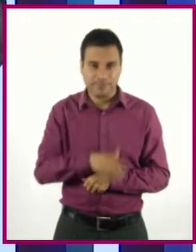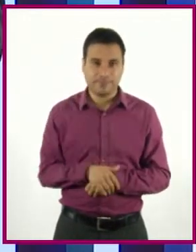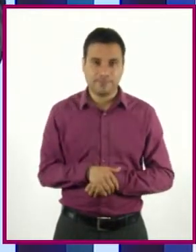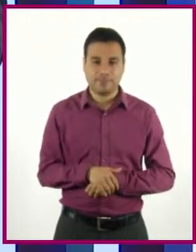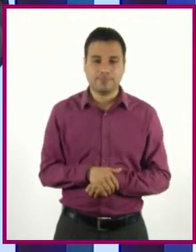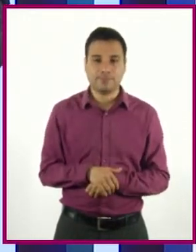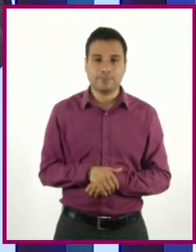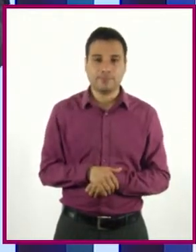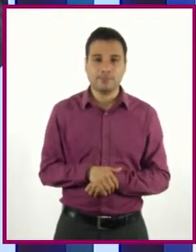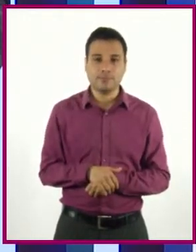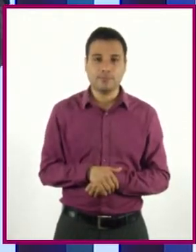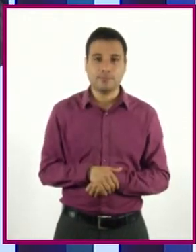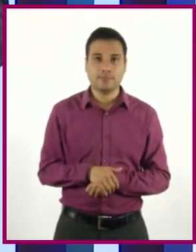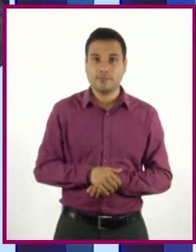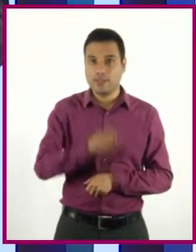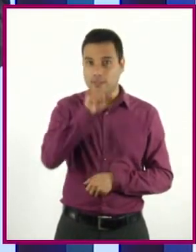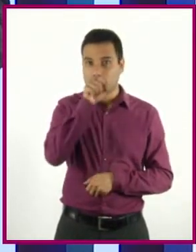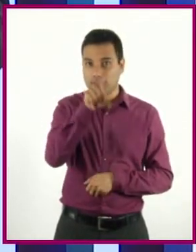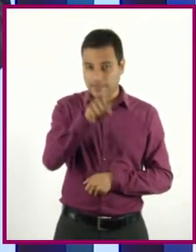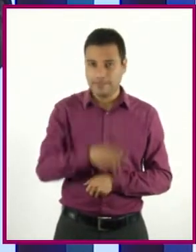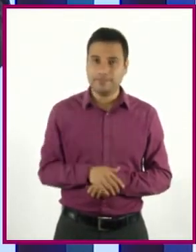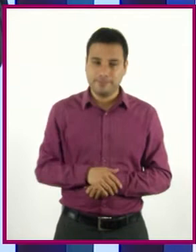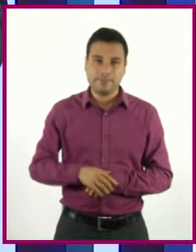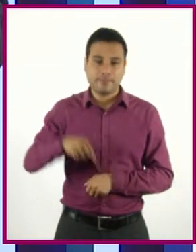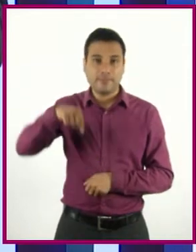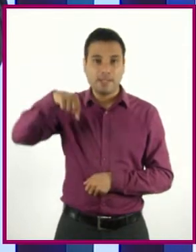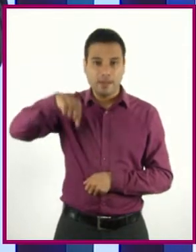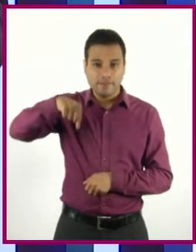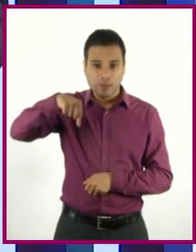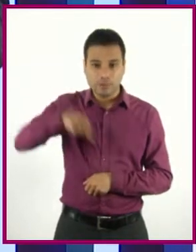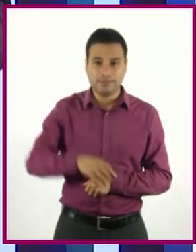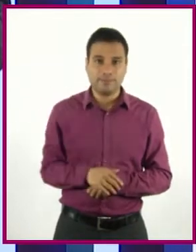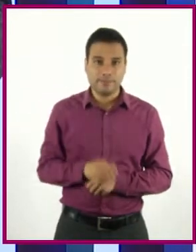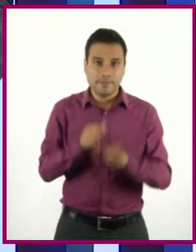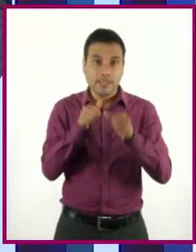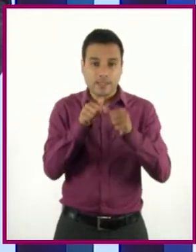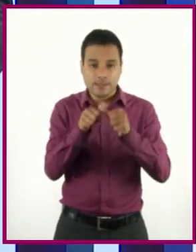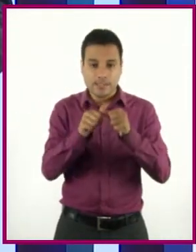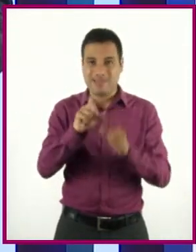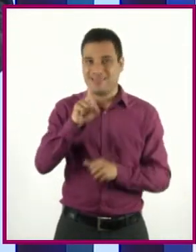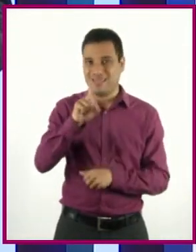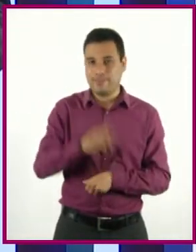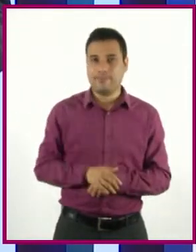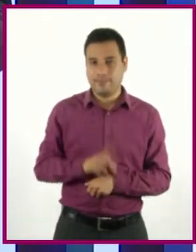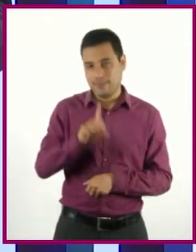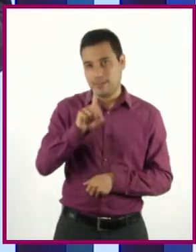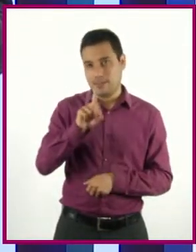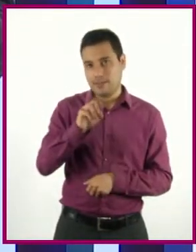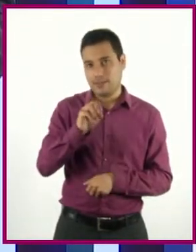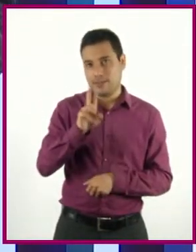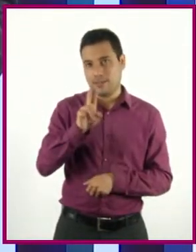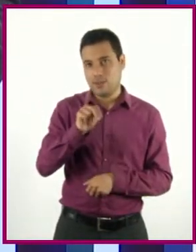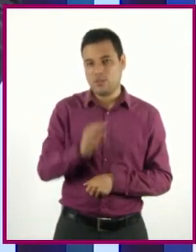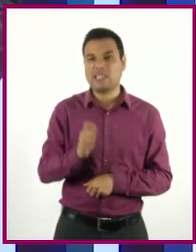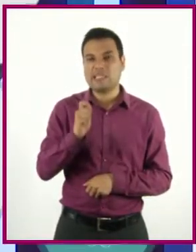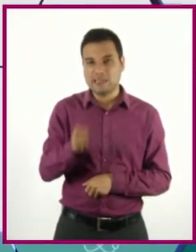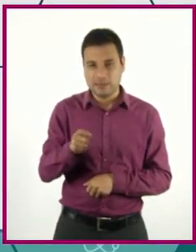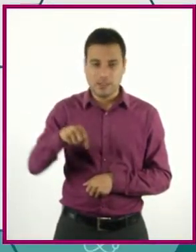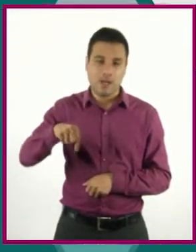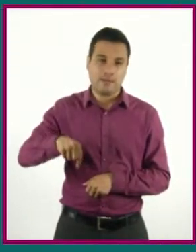significa arriba, y quarks abajo, correspondiente a la letra D, por la palabra down, que significa